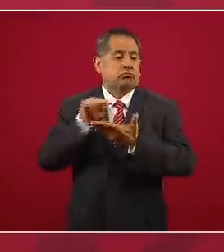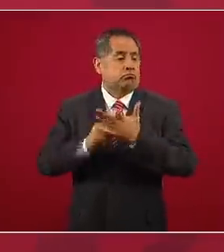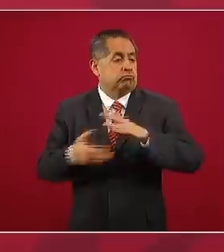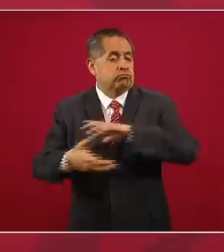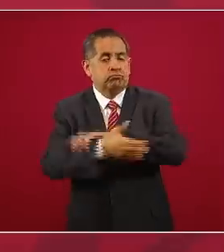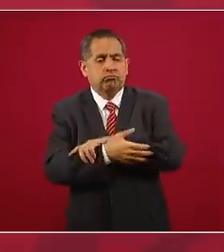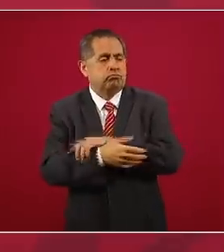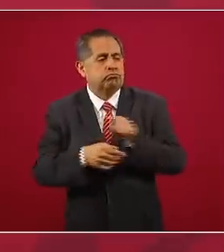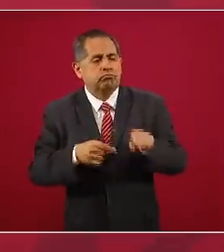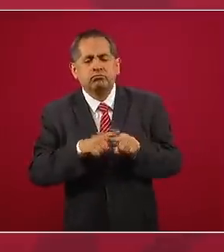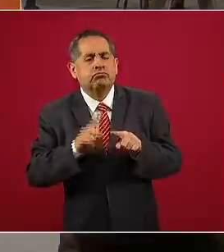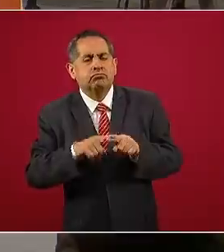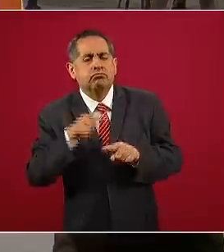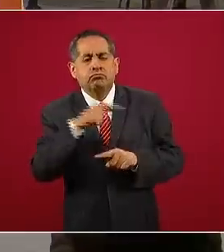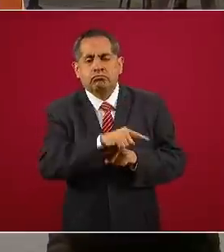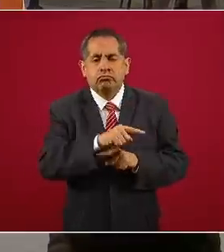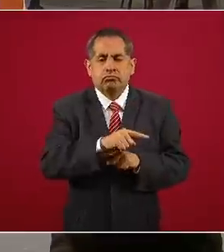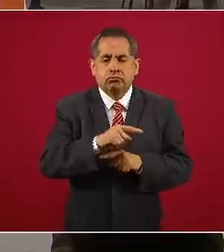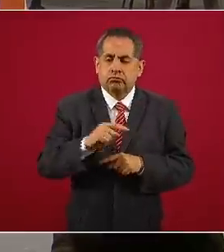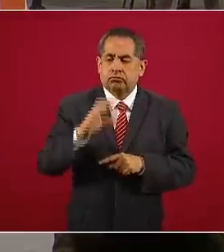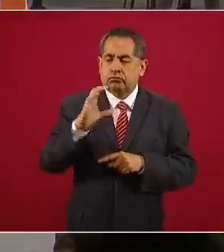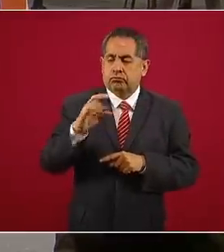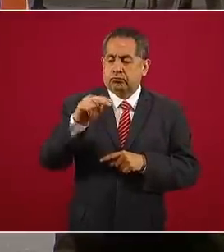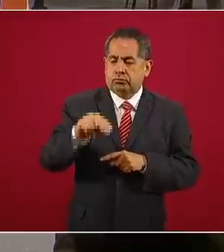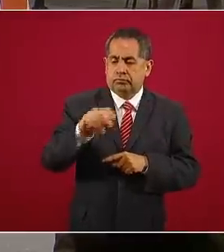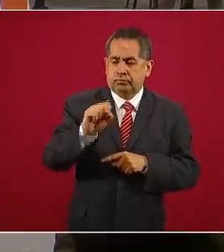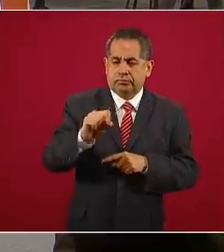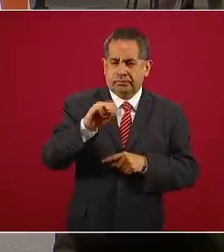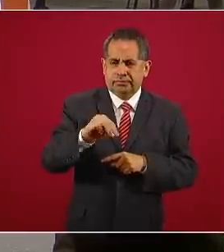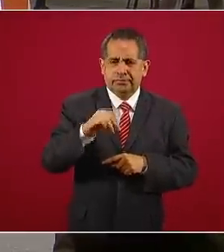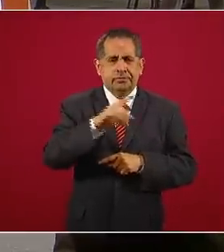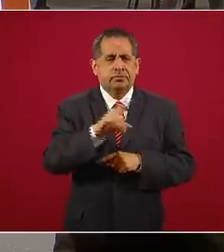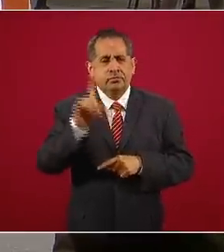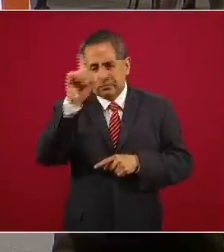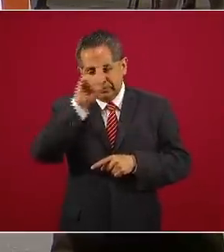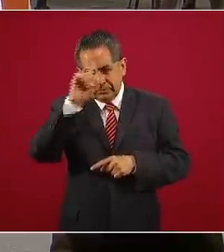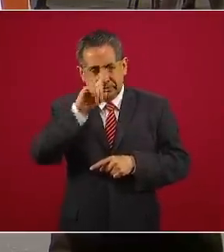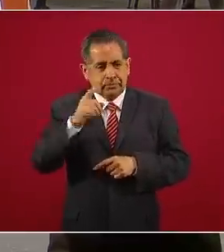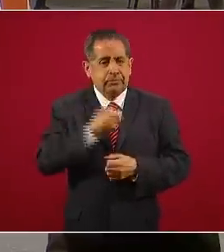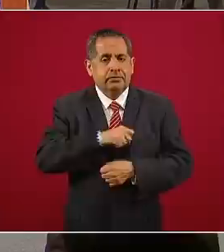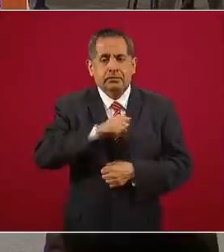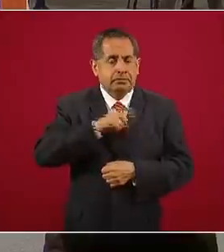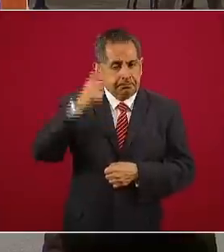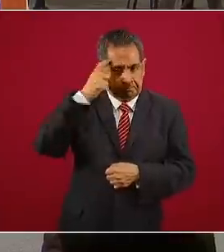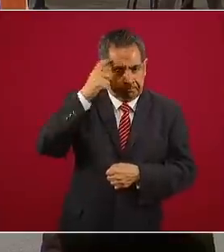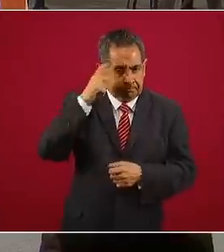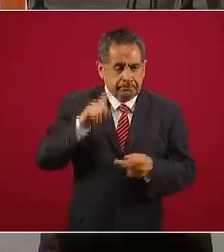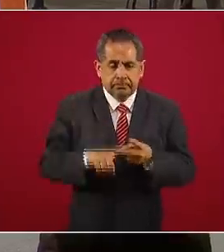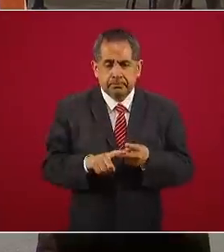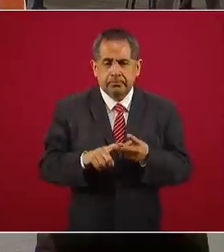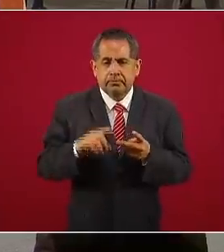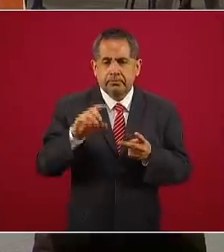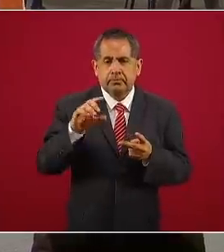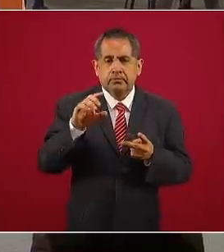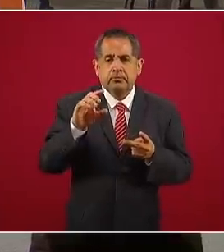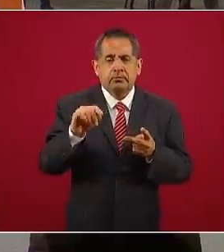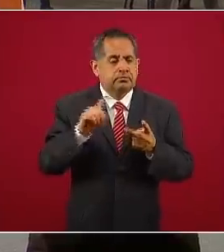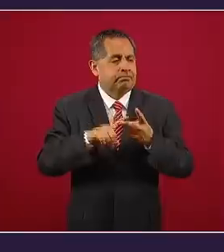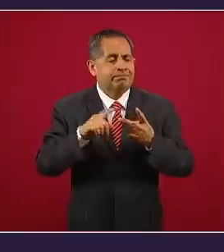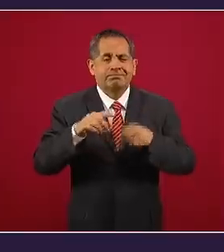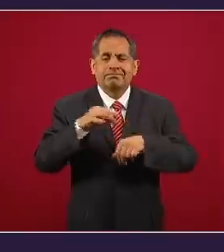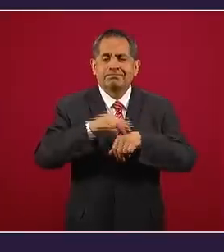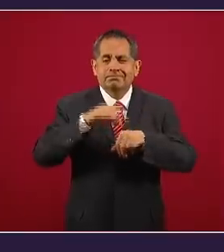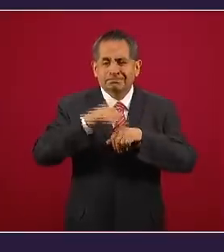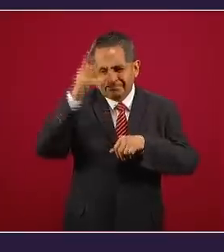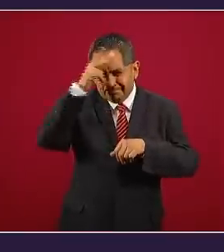con el consejo nacional de salud mental con la comisión nacional contra las adicciones y los servicios de atención psiquiátrica